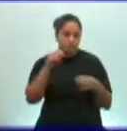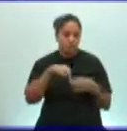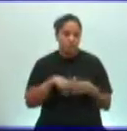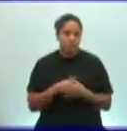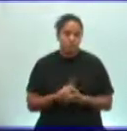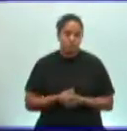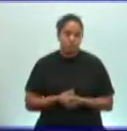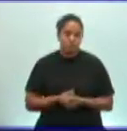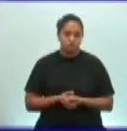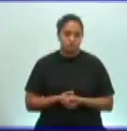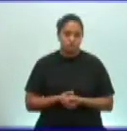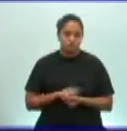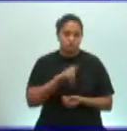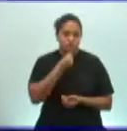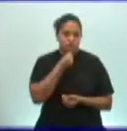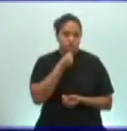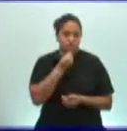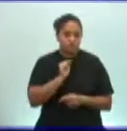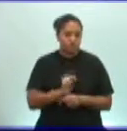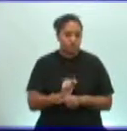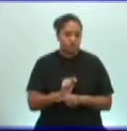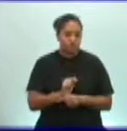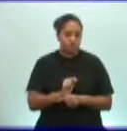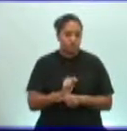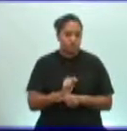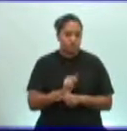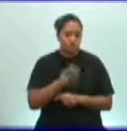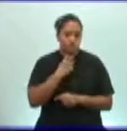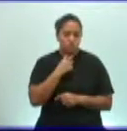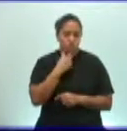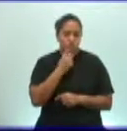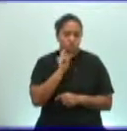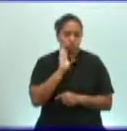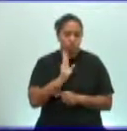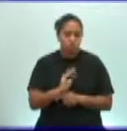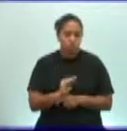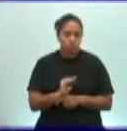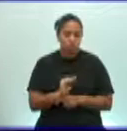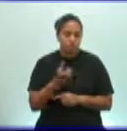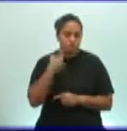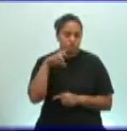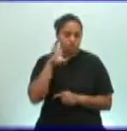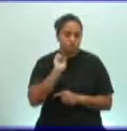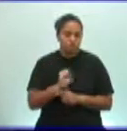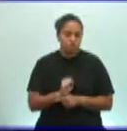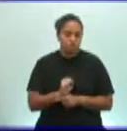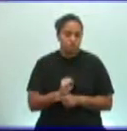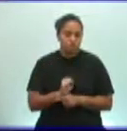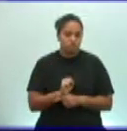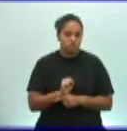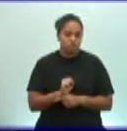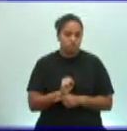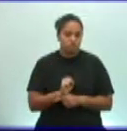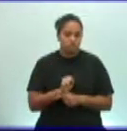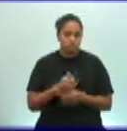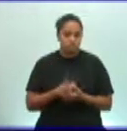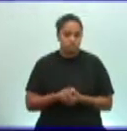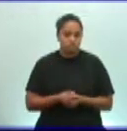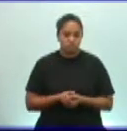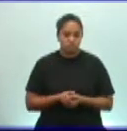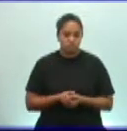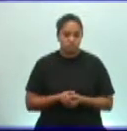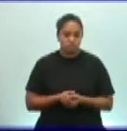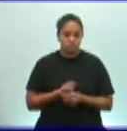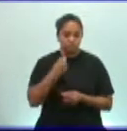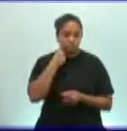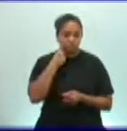voz machucha le dijo: «Sabes, joven, que no entiendo ese tu afán tremendo en fatigar la soga y la garrucha. Si al verte